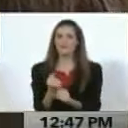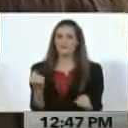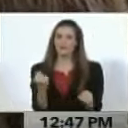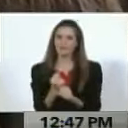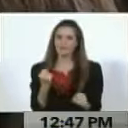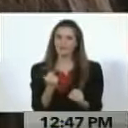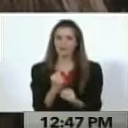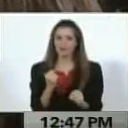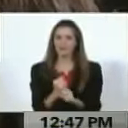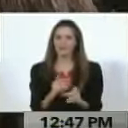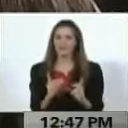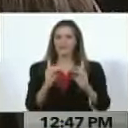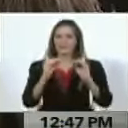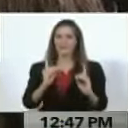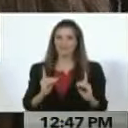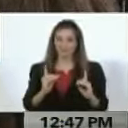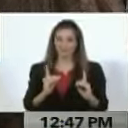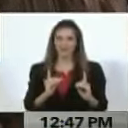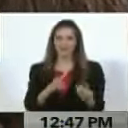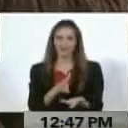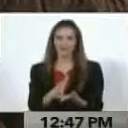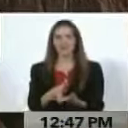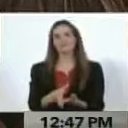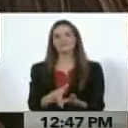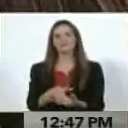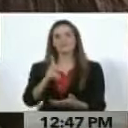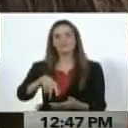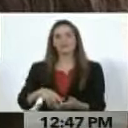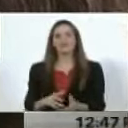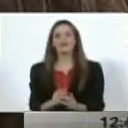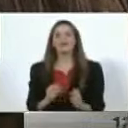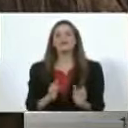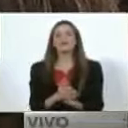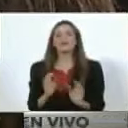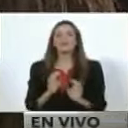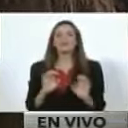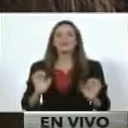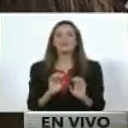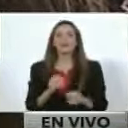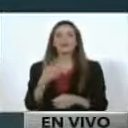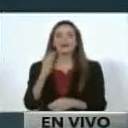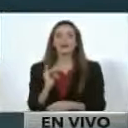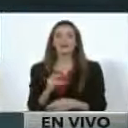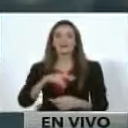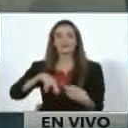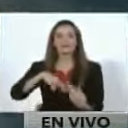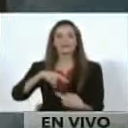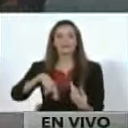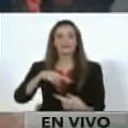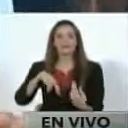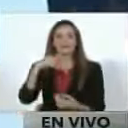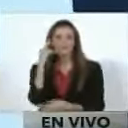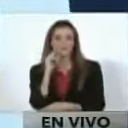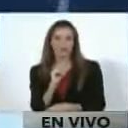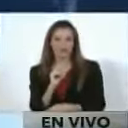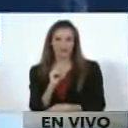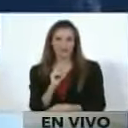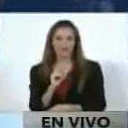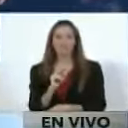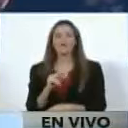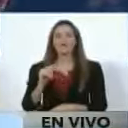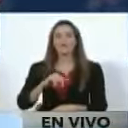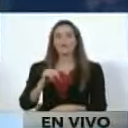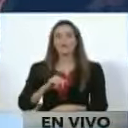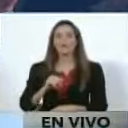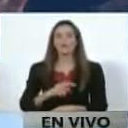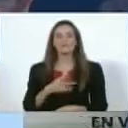y la dedicación a través de la educación que brinda la Revolución Bolivariana, a quienes hoy